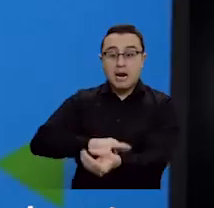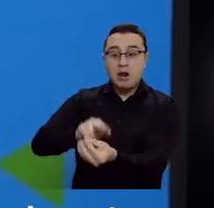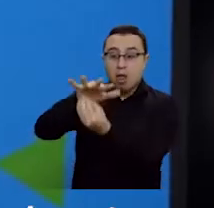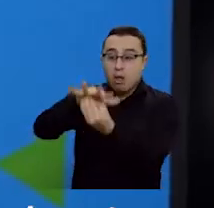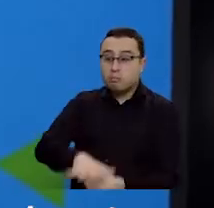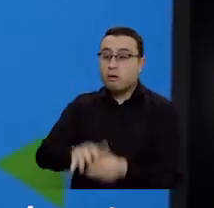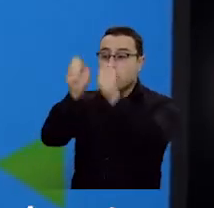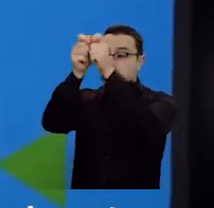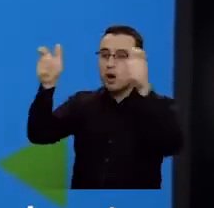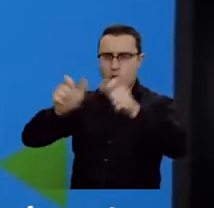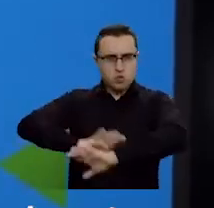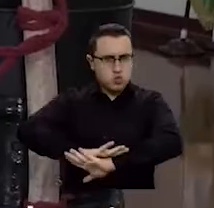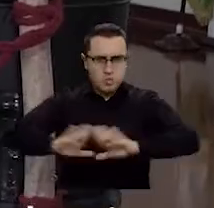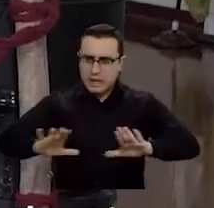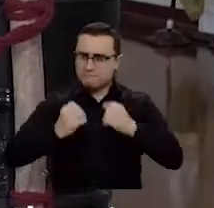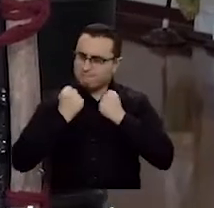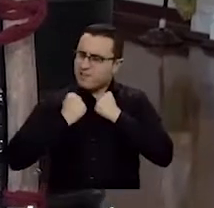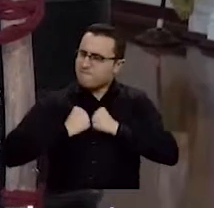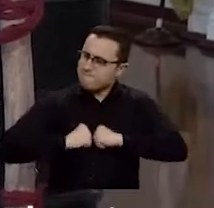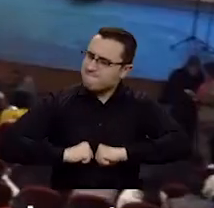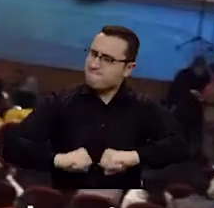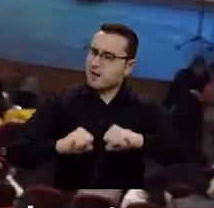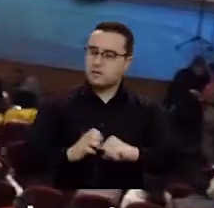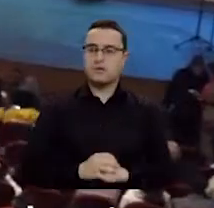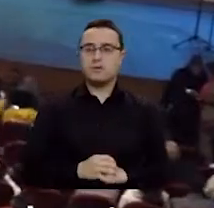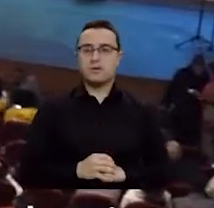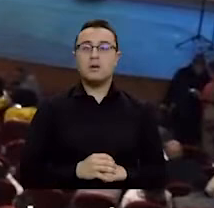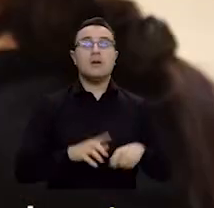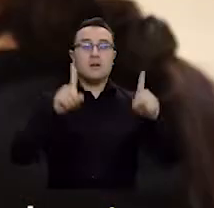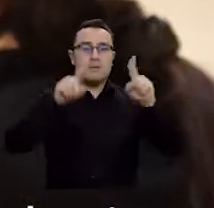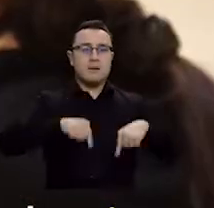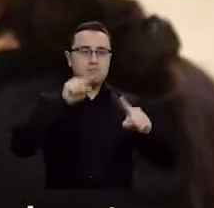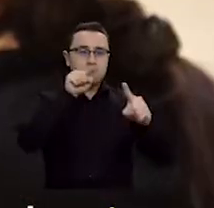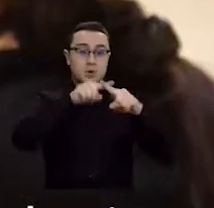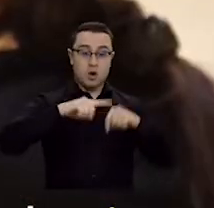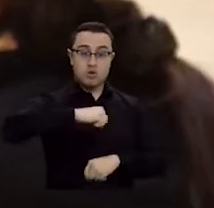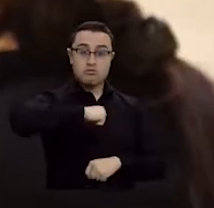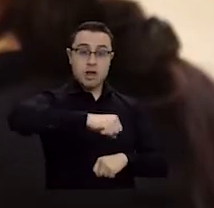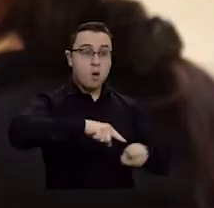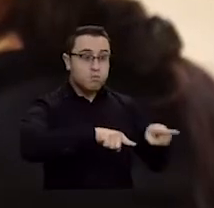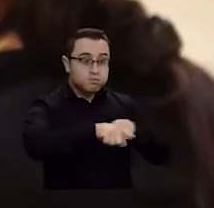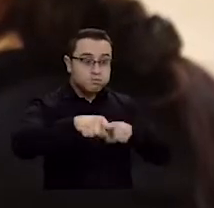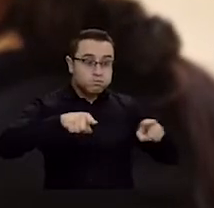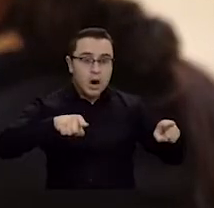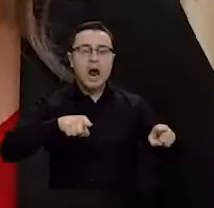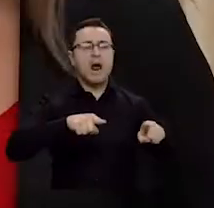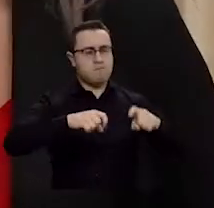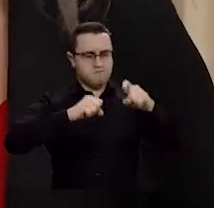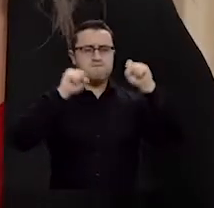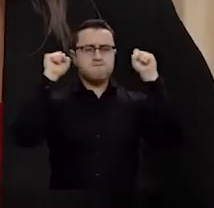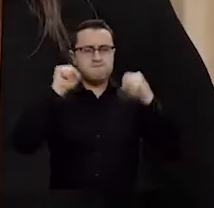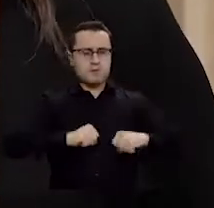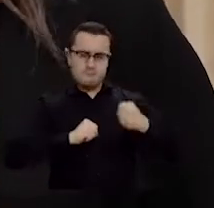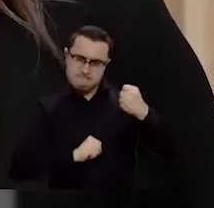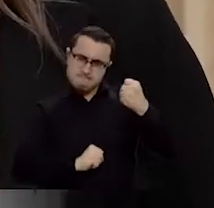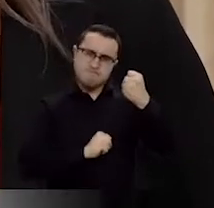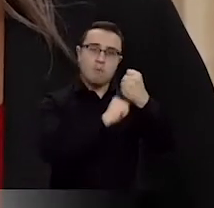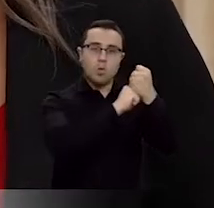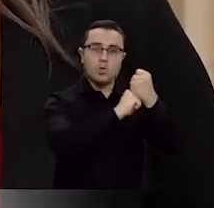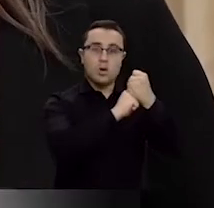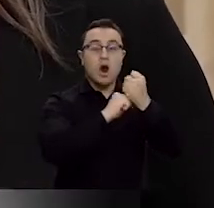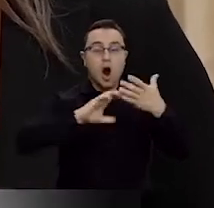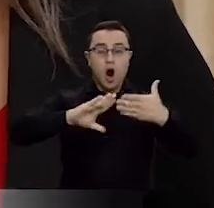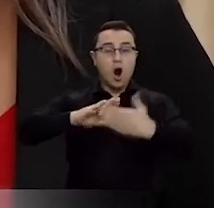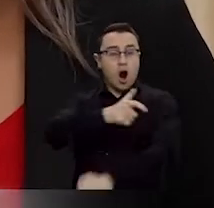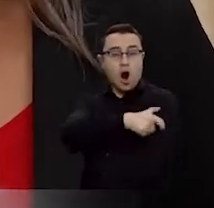el racismo estatal y poder generar que se cumplan los derechos de estas comisiones, visibilizando un poco más